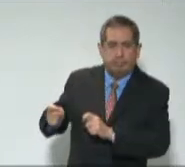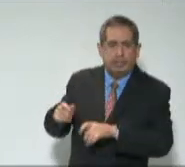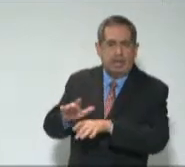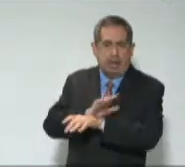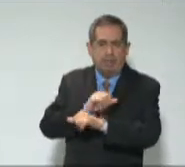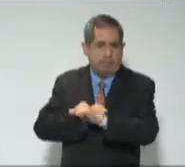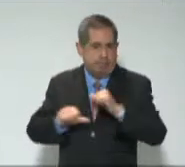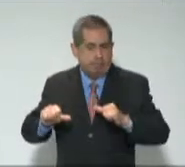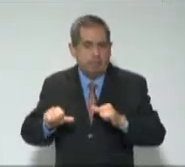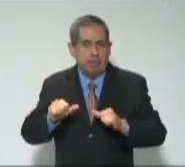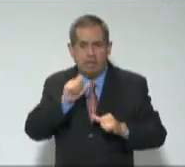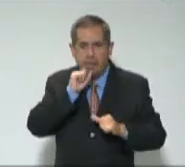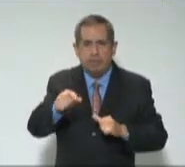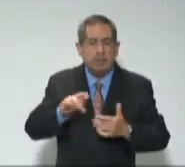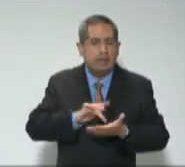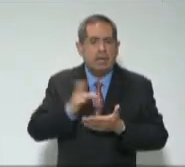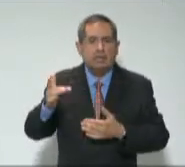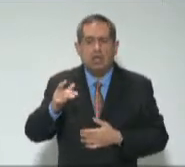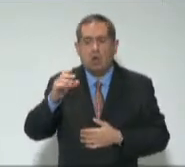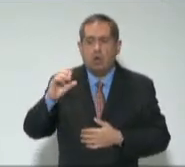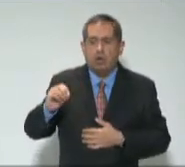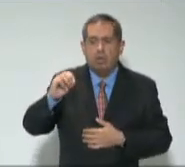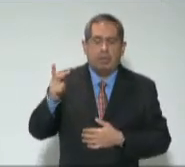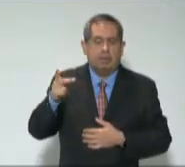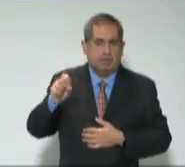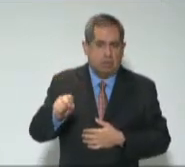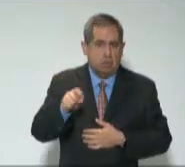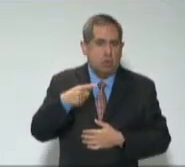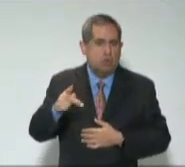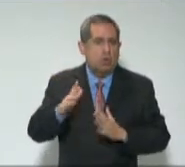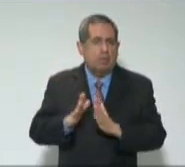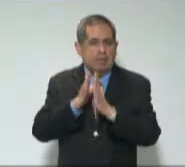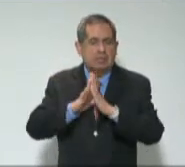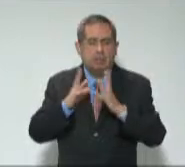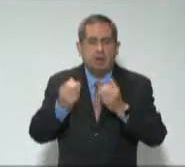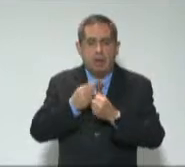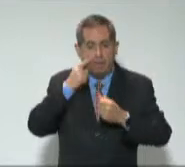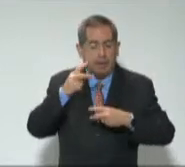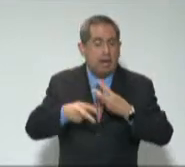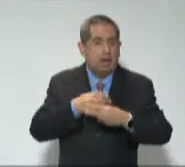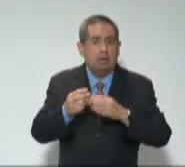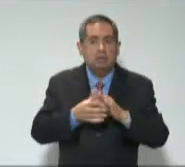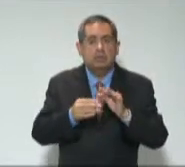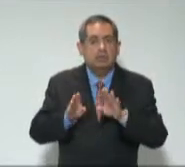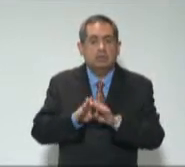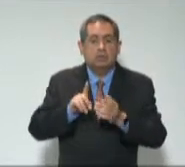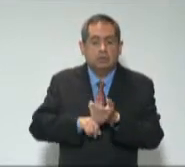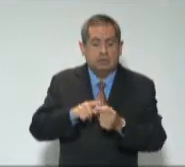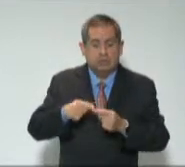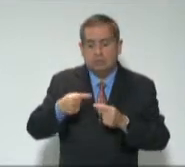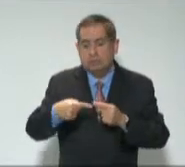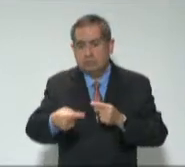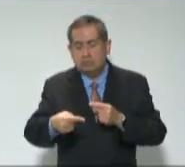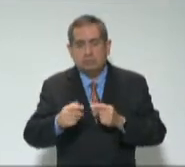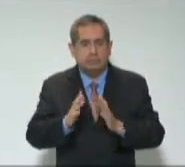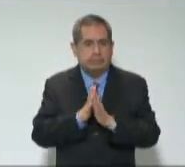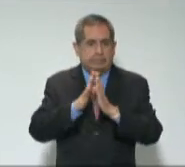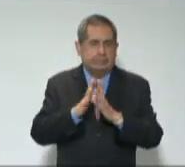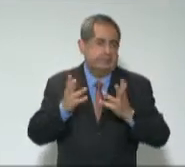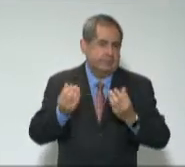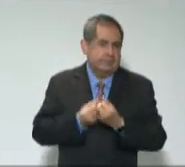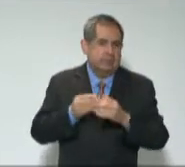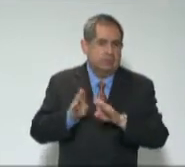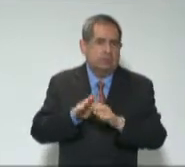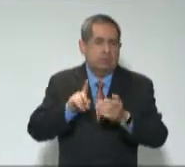Agradeciendo nuevamente a la organización Panamericana de la salud su participación para dar pie a la siguiente participación en